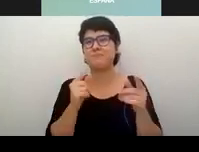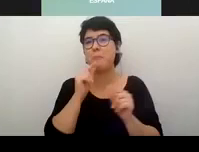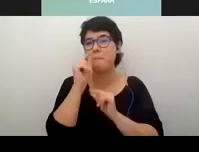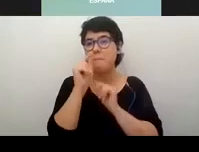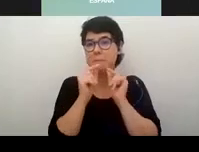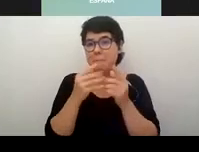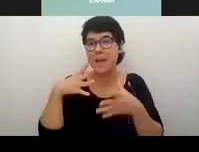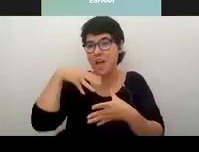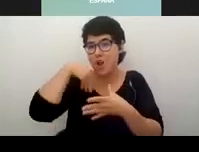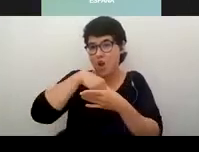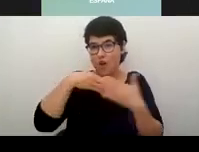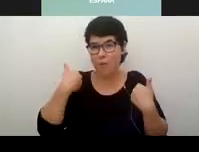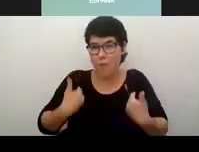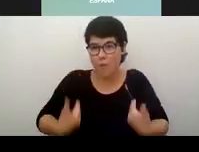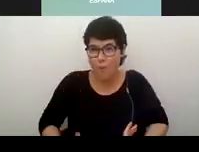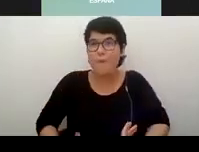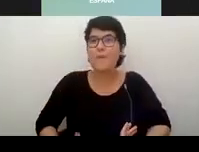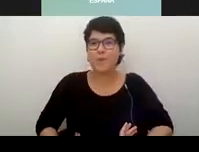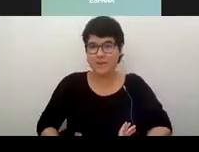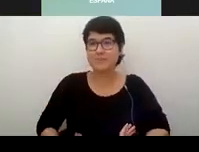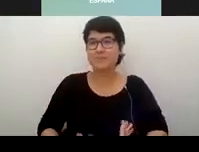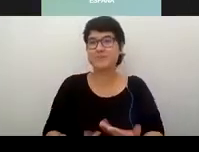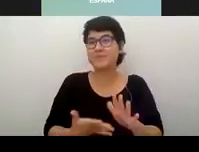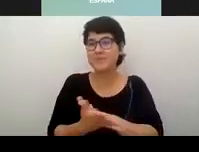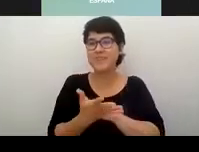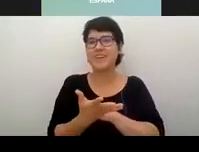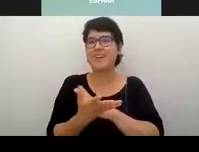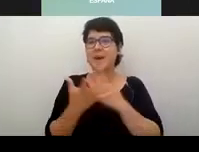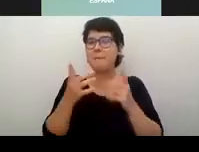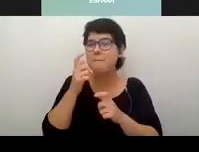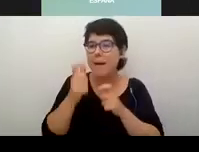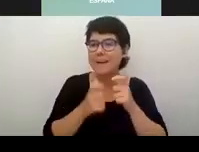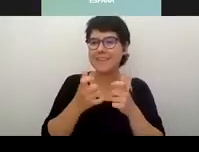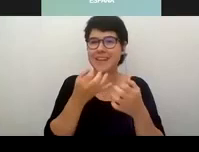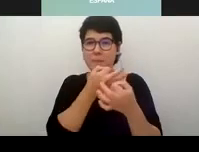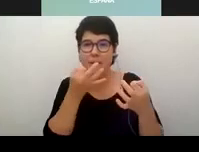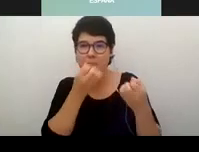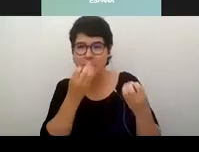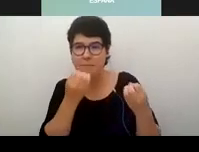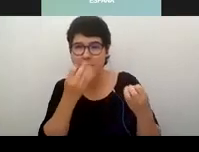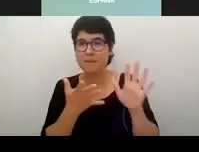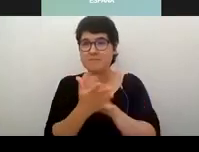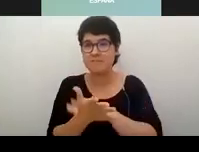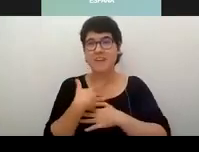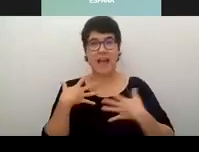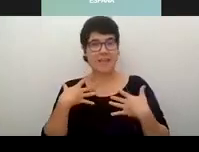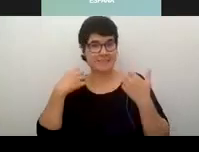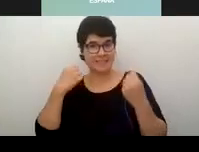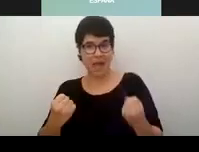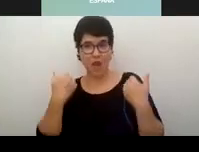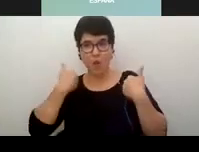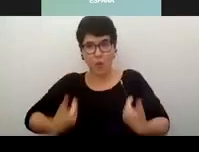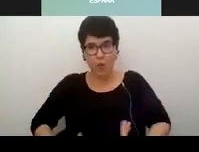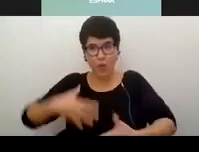de nuestra microbiota, es decir, una promoción de aquellas bacterias adecuadas de manera que tengamos una microbiota sana, nos va a